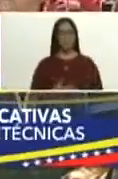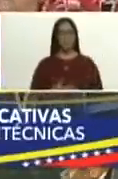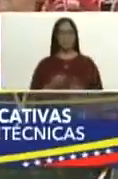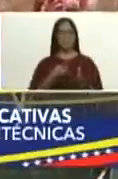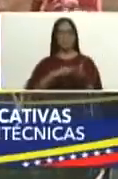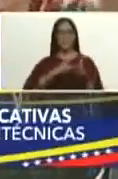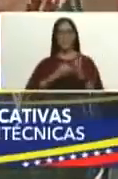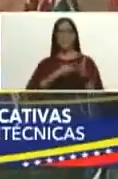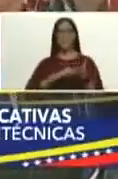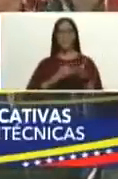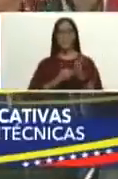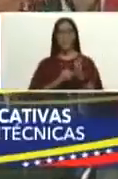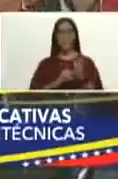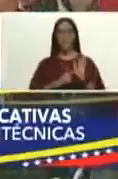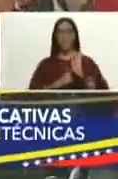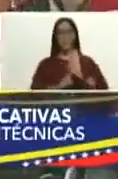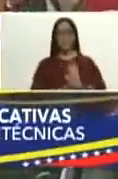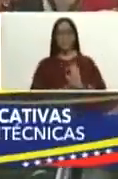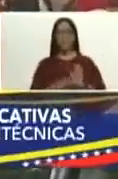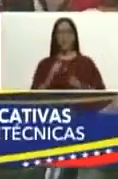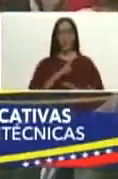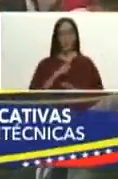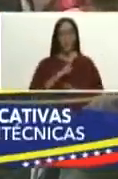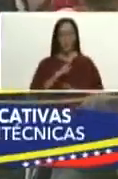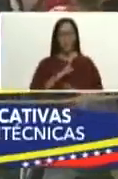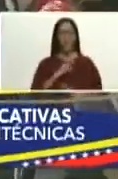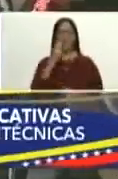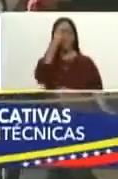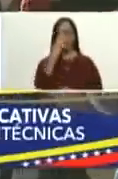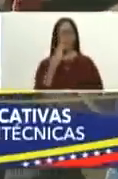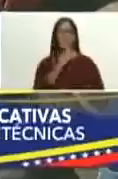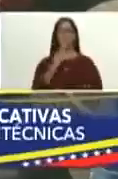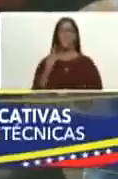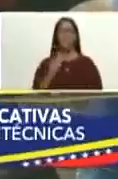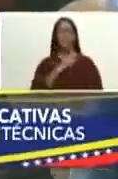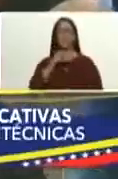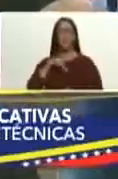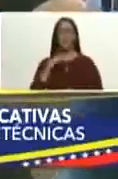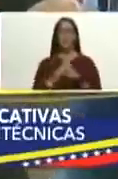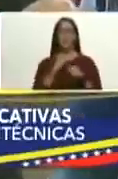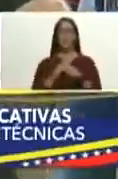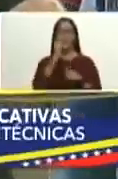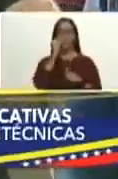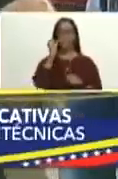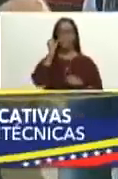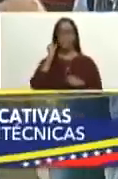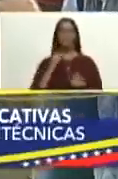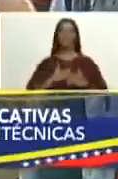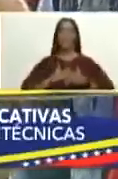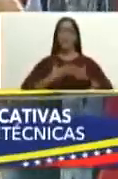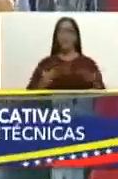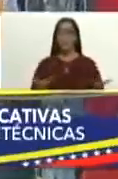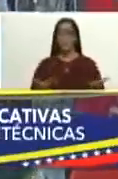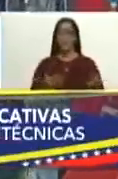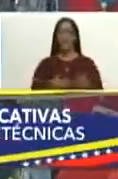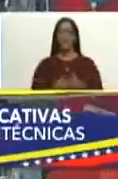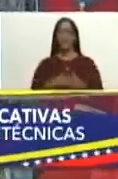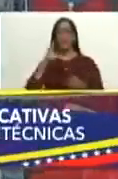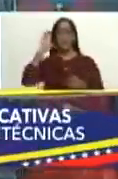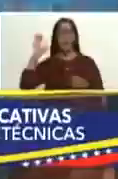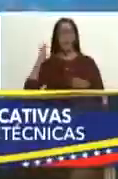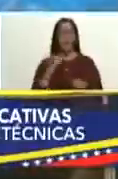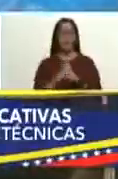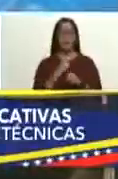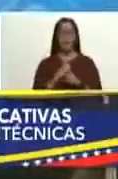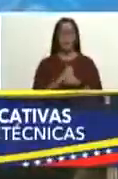significan, representan por una parte el compromiso de nuestras trabajadoras y trabajadores de aportar a las entidades de